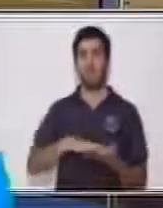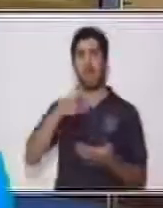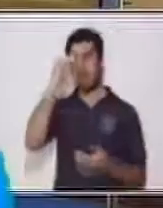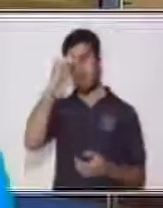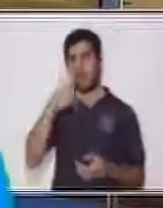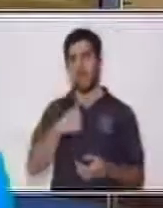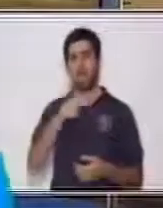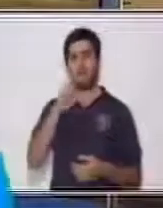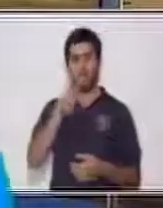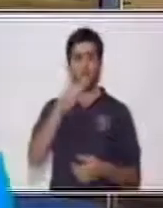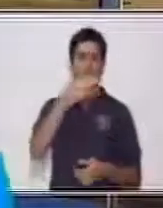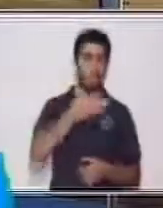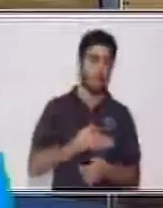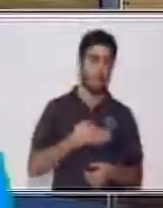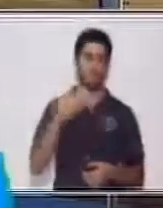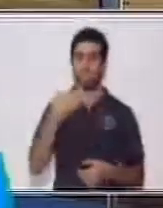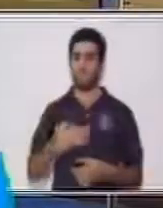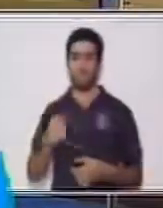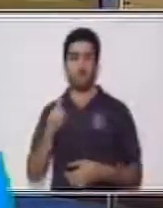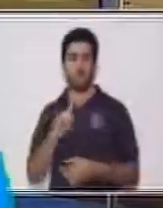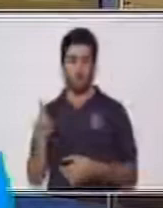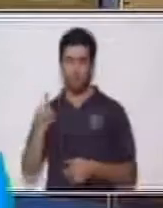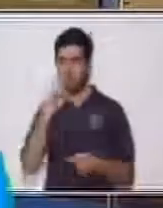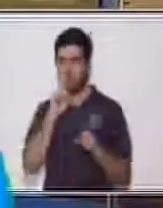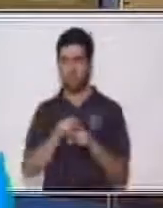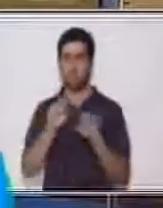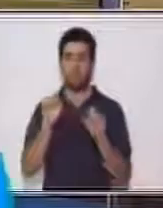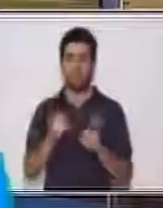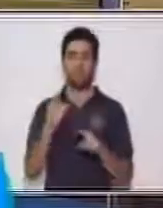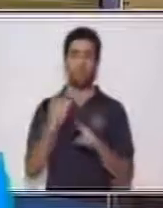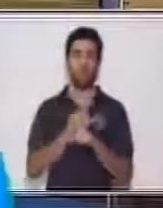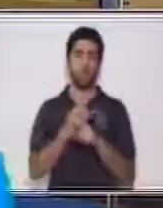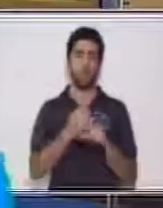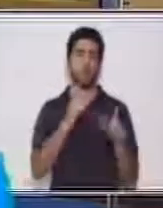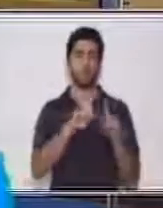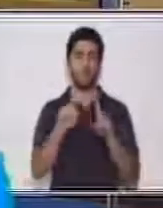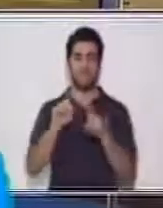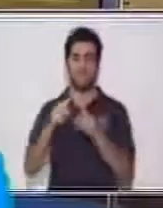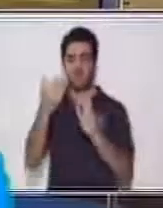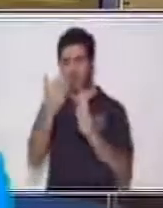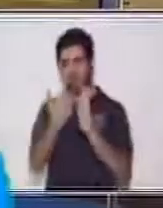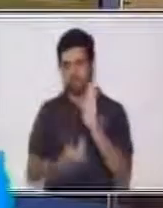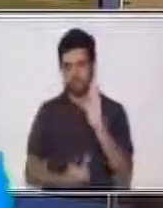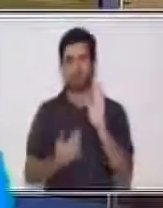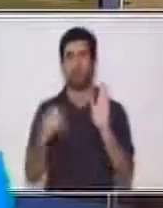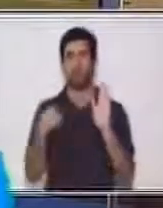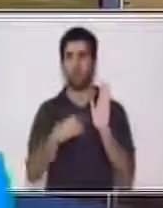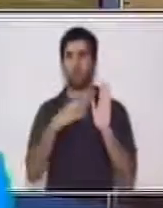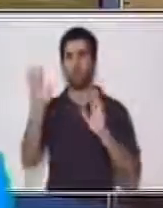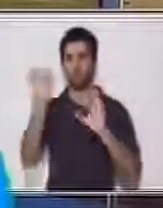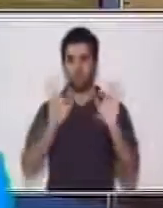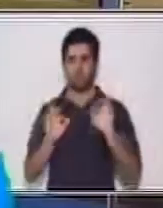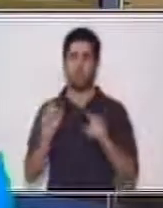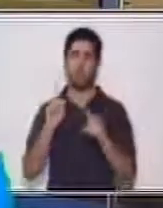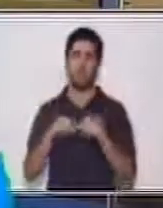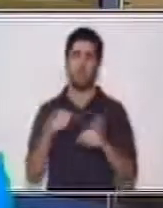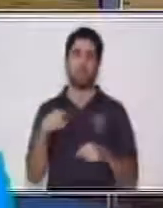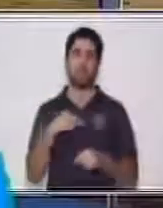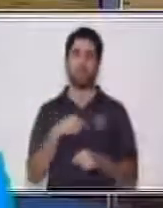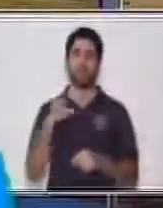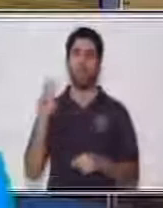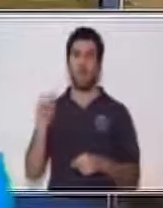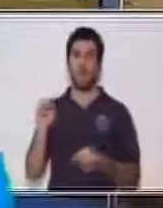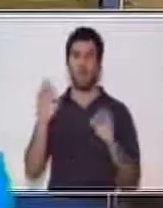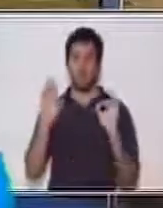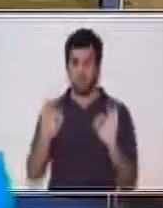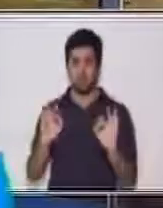el formal y el informal, y que podemos utilizar diferentes registros, los cuales vamos a seleccionar en el momento en el que estemos hablando. Muy